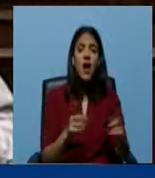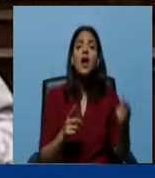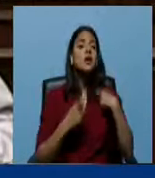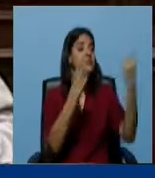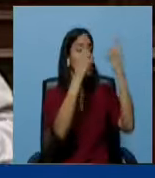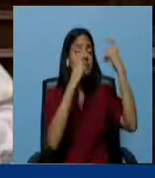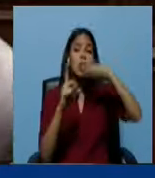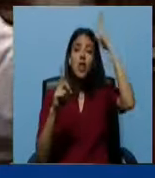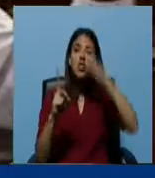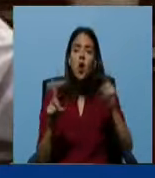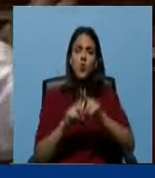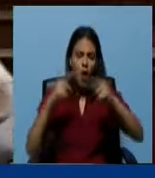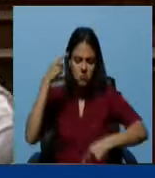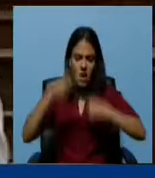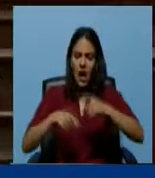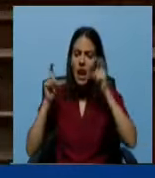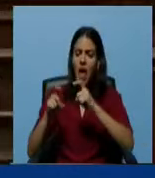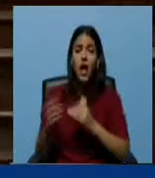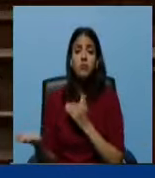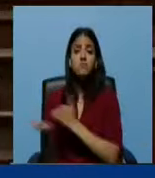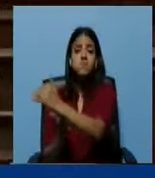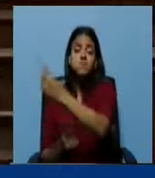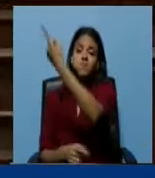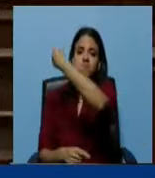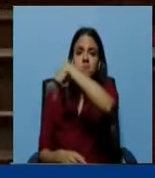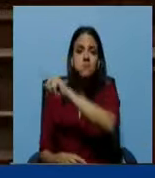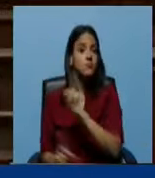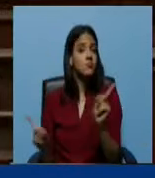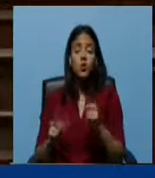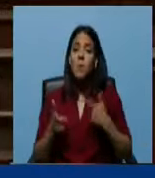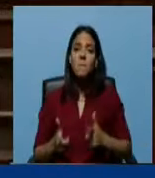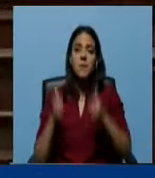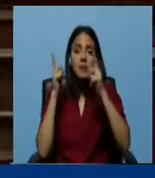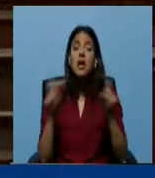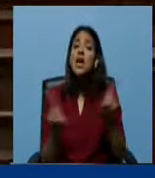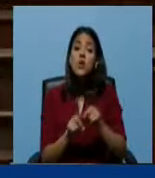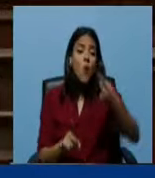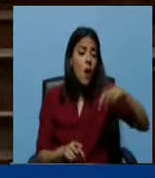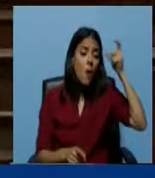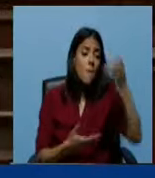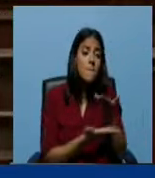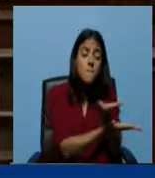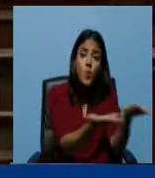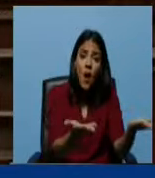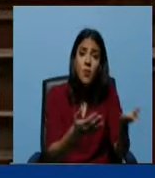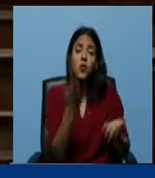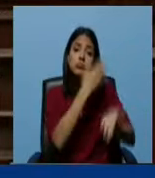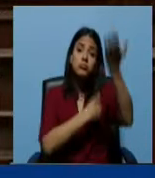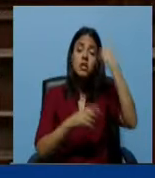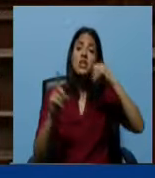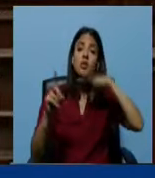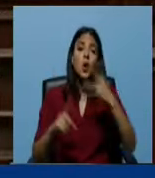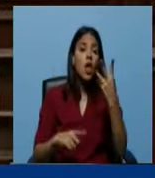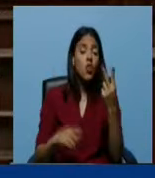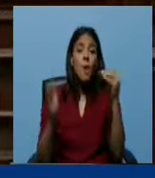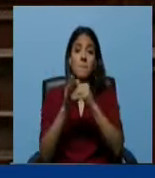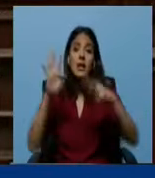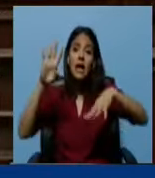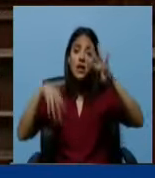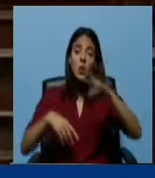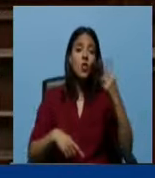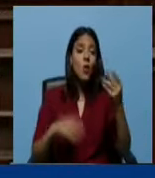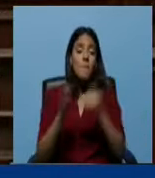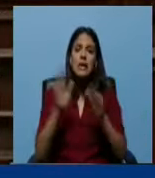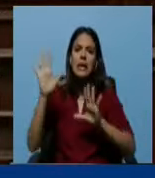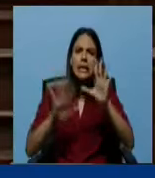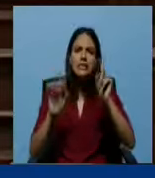legado, sacúdete de aquí. Lo mismo le dijo nuestro pueblo en aquellos años terribles, 2014,